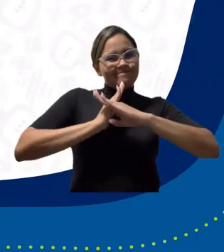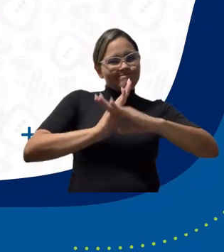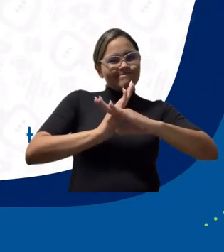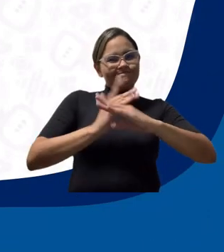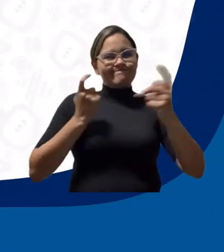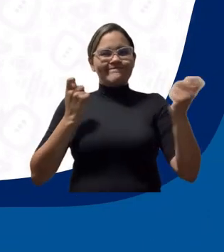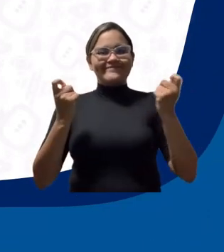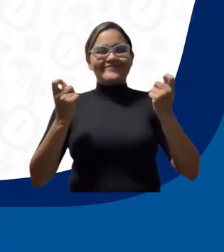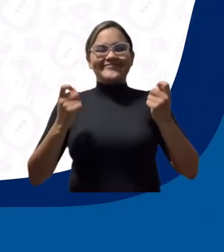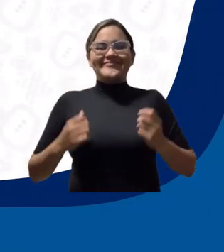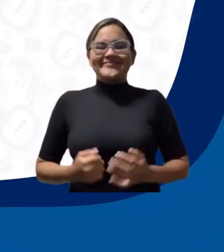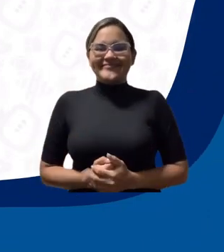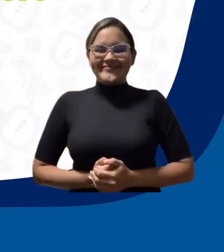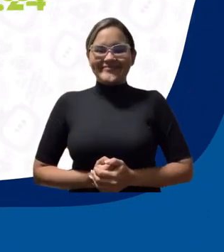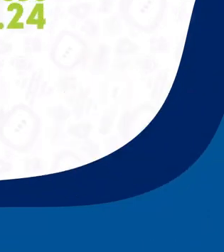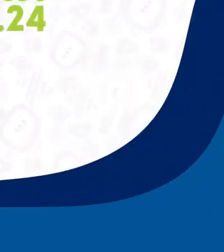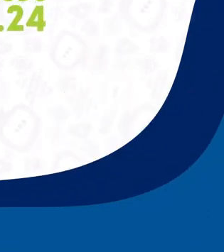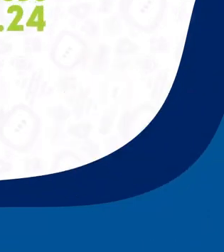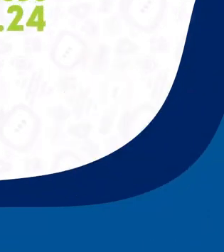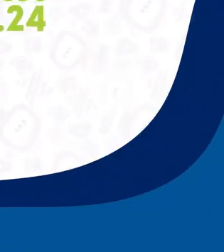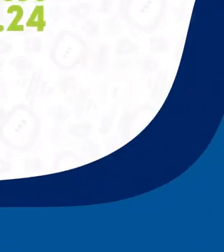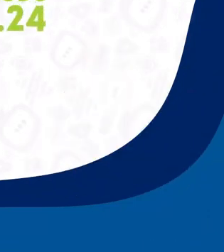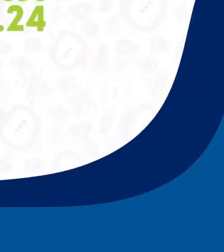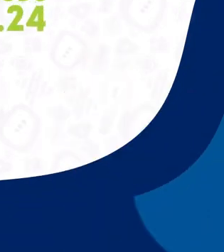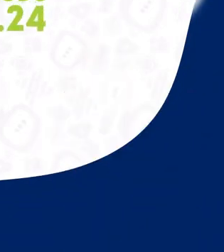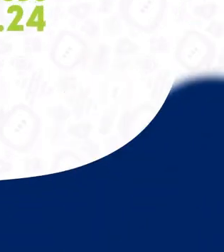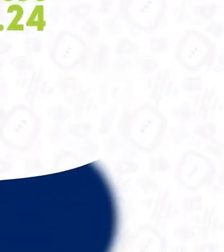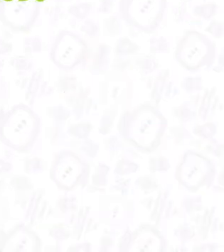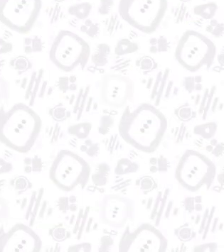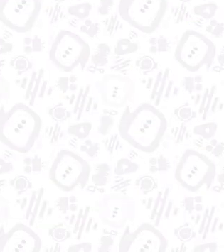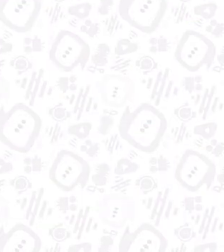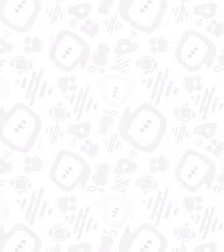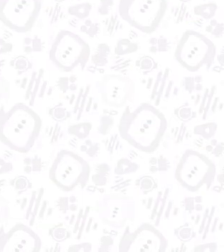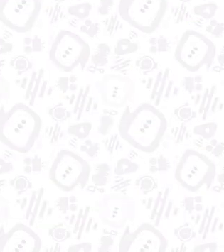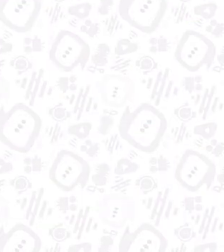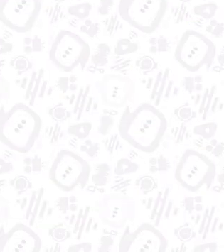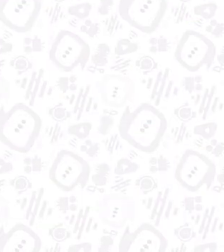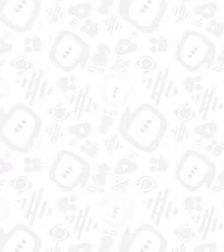Aún más incluyente e innovadora.